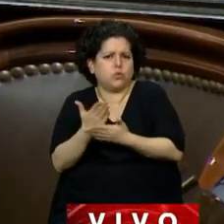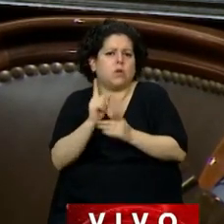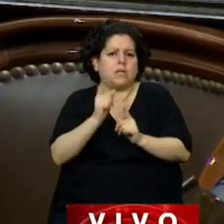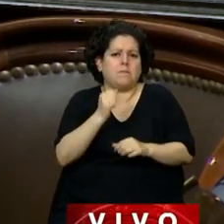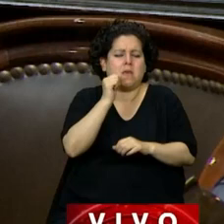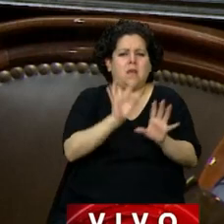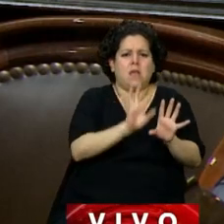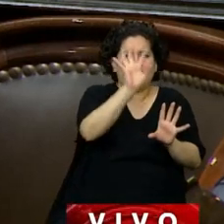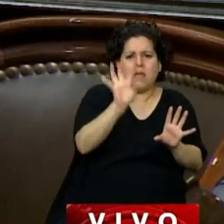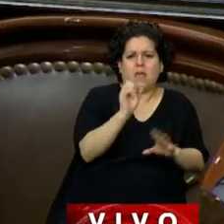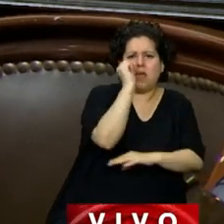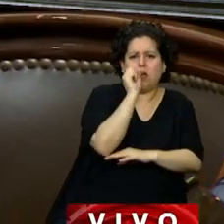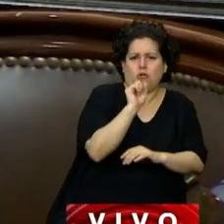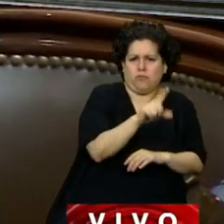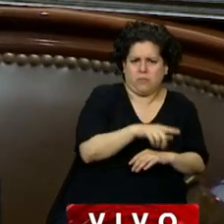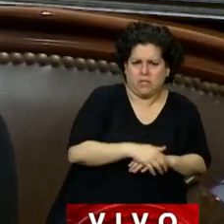economías regionales.